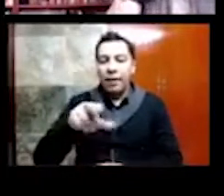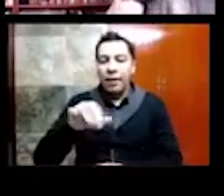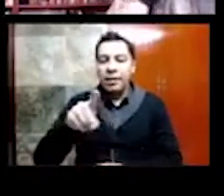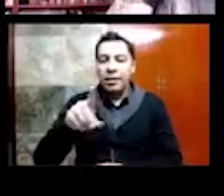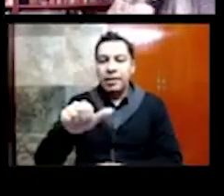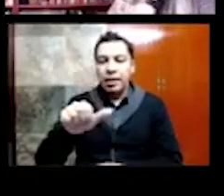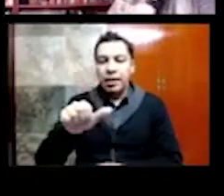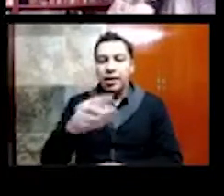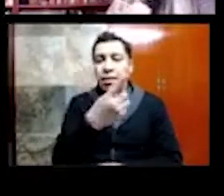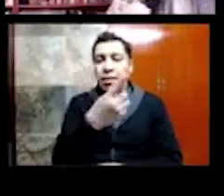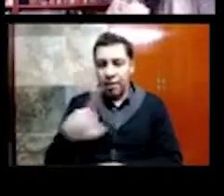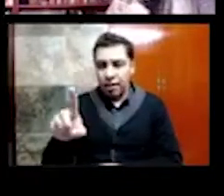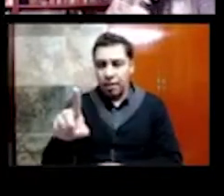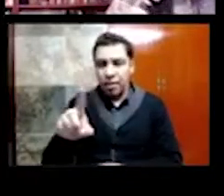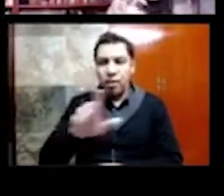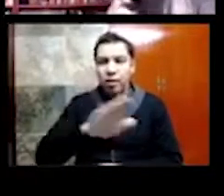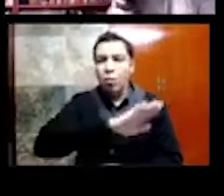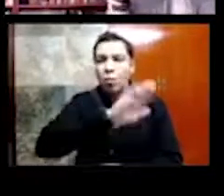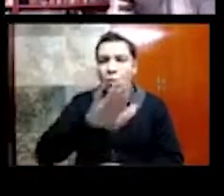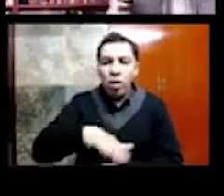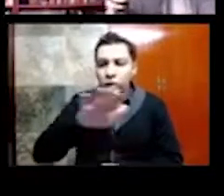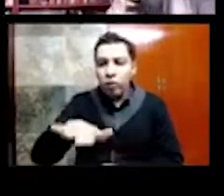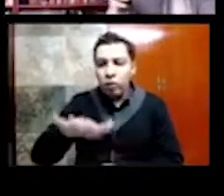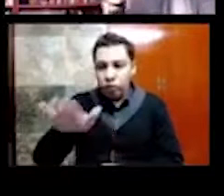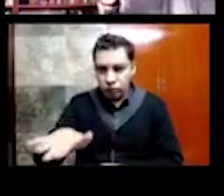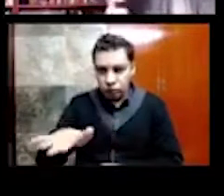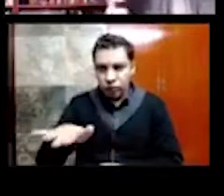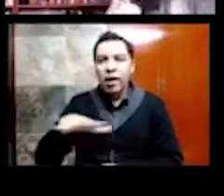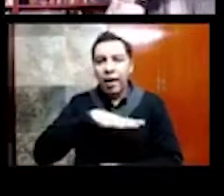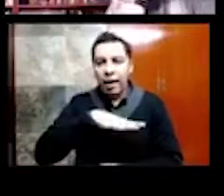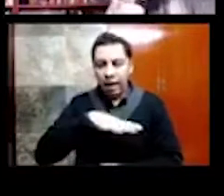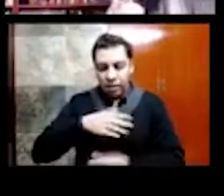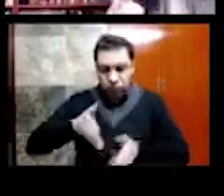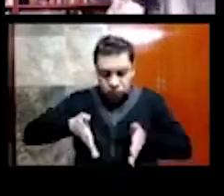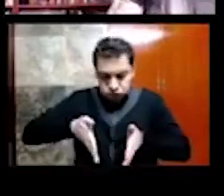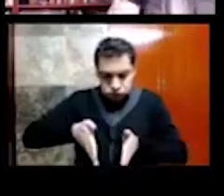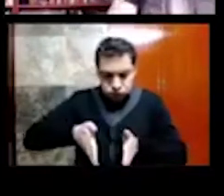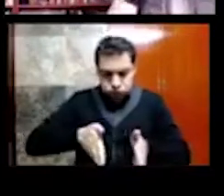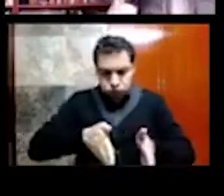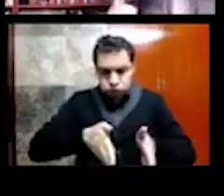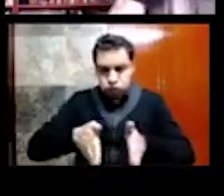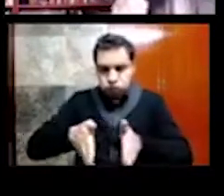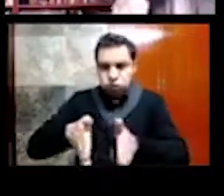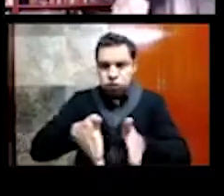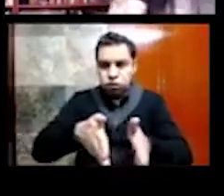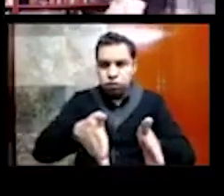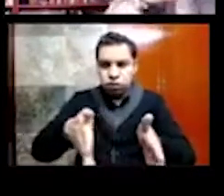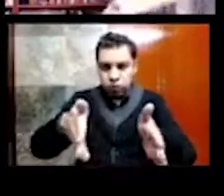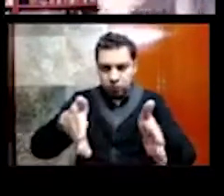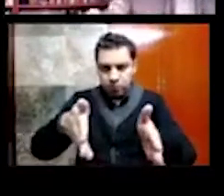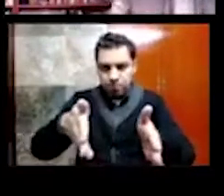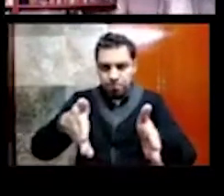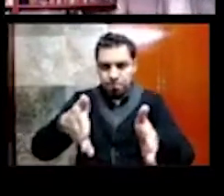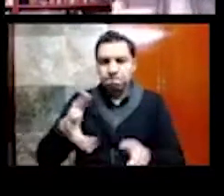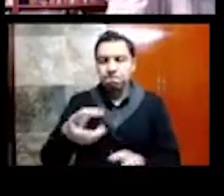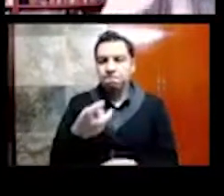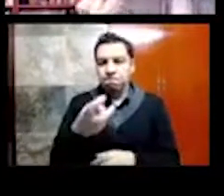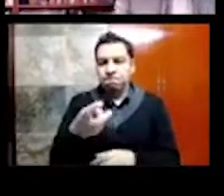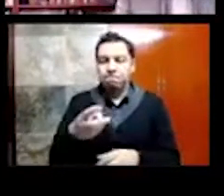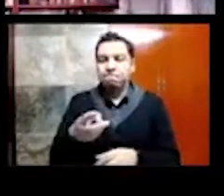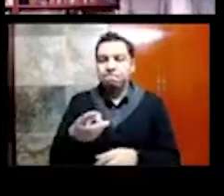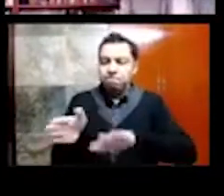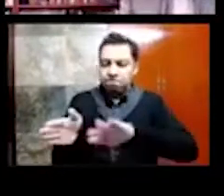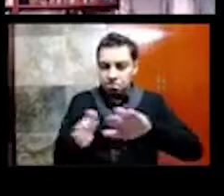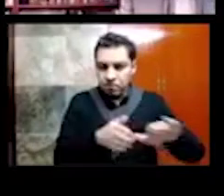Tlahuizcalpantecutli en Tula. Cuicuilco abarca una cronología desde el 600 antes de Cristo, ya formalizada, digamos, en sus